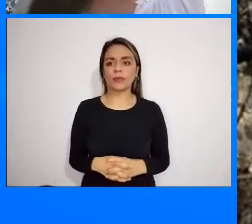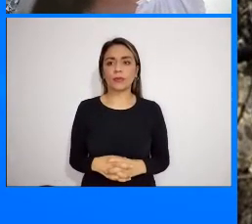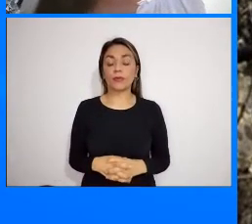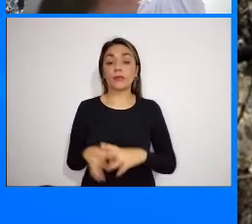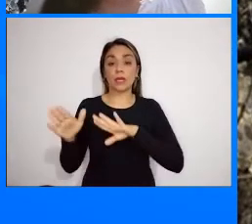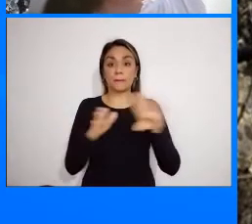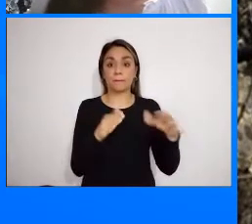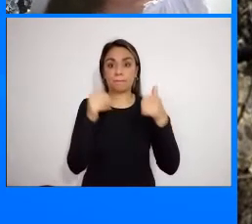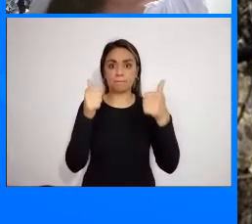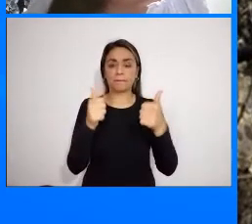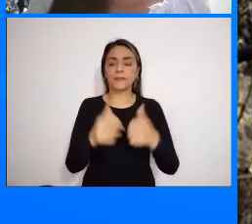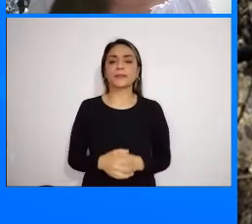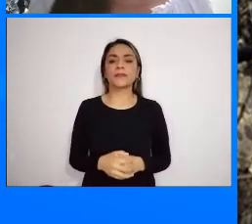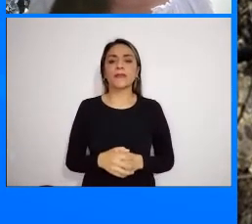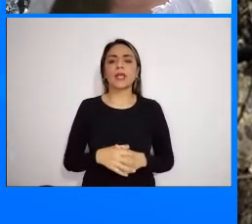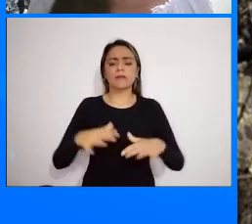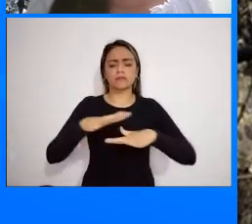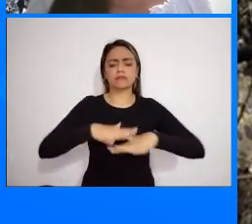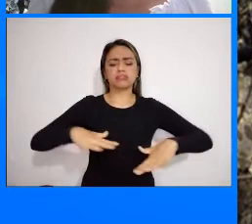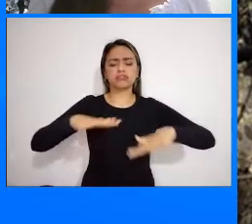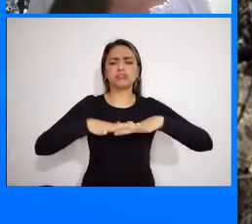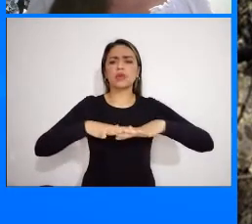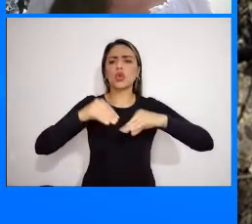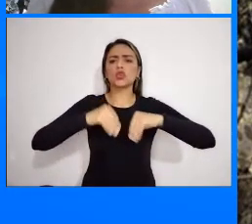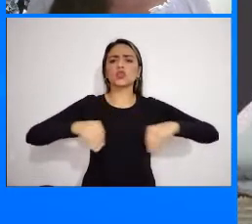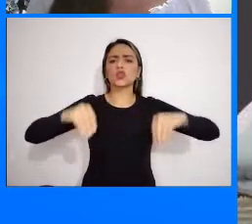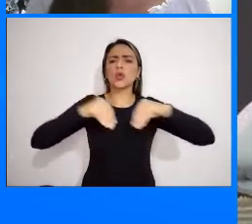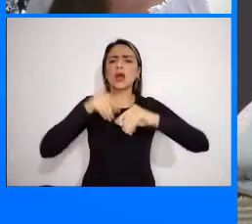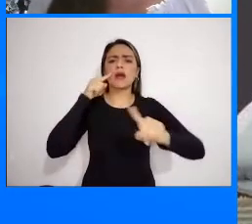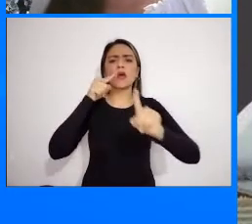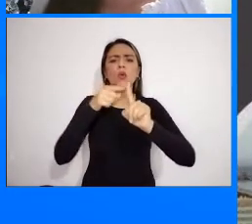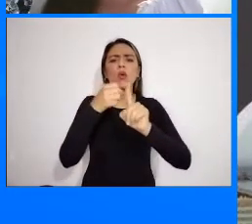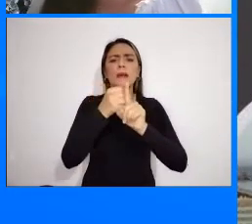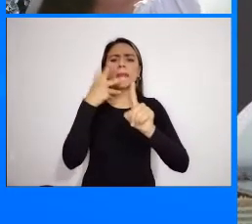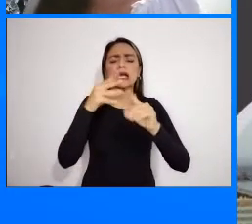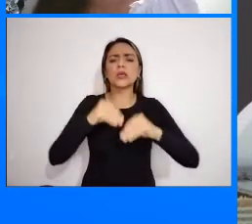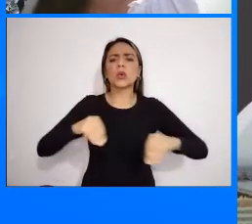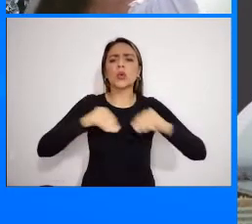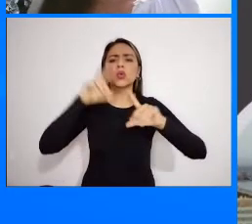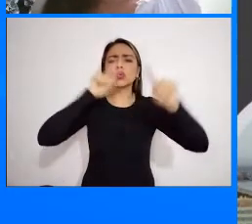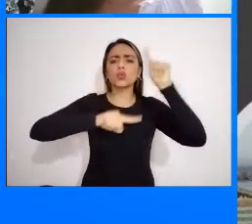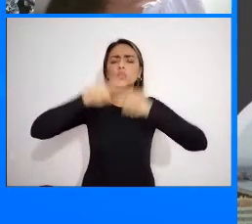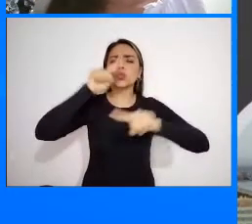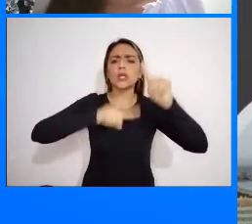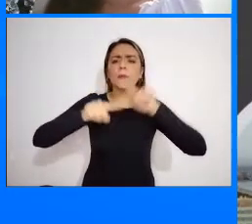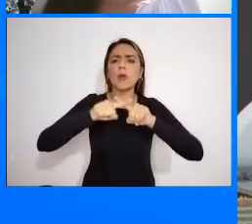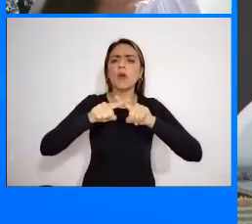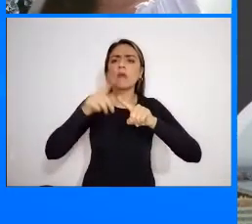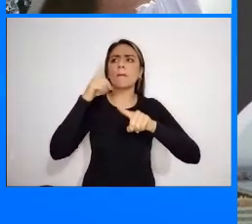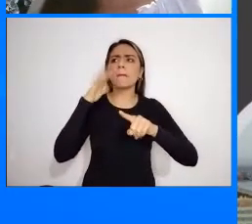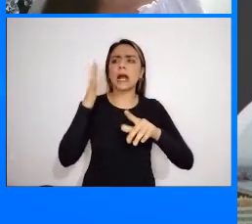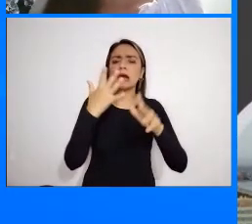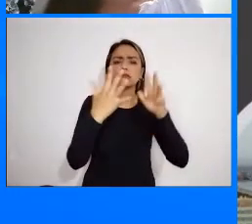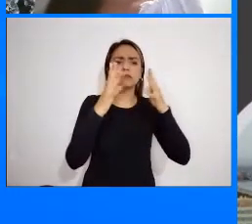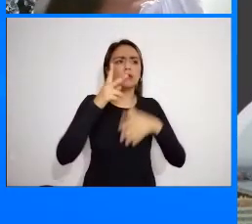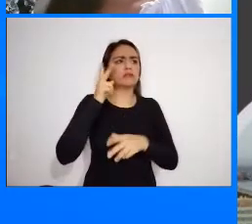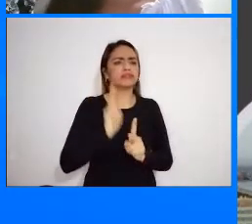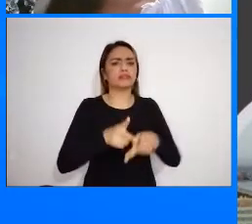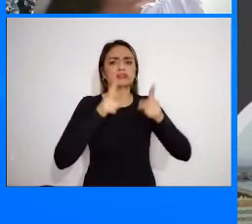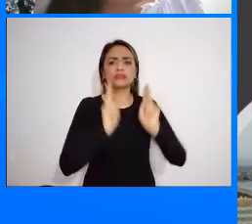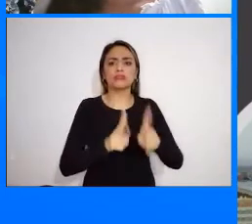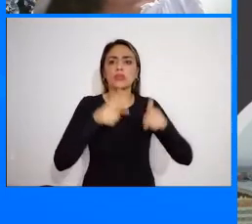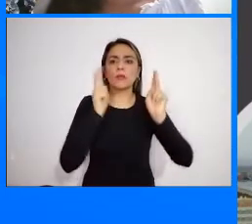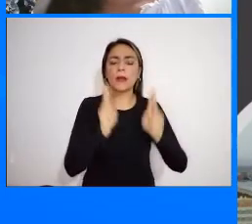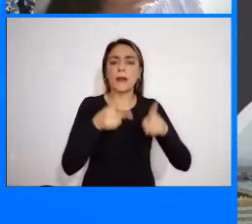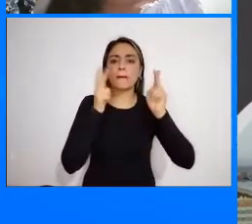Bien, el suelo, ¿qué impacta el suelo desde el turismo, además del senderismo, de las caminatas? El